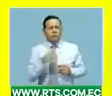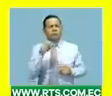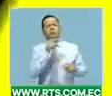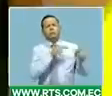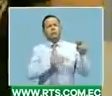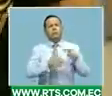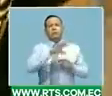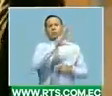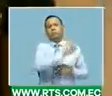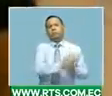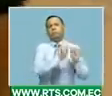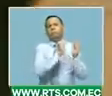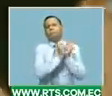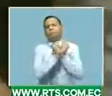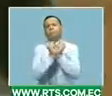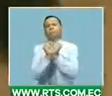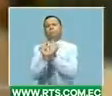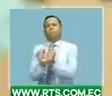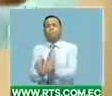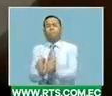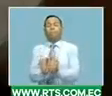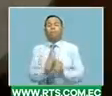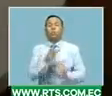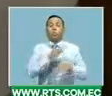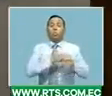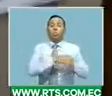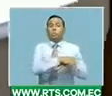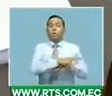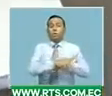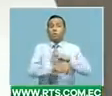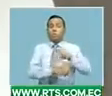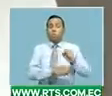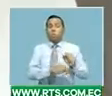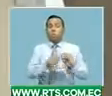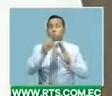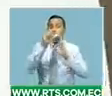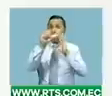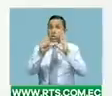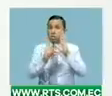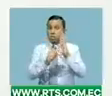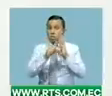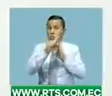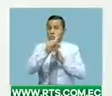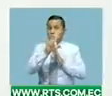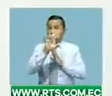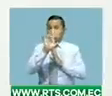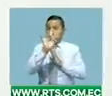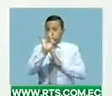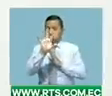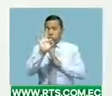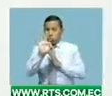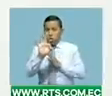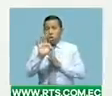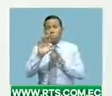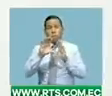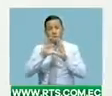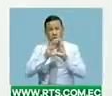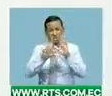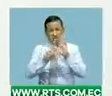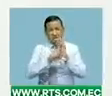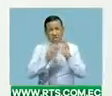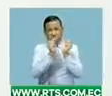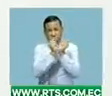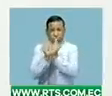procesados por el delito de robo agravado, penado según el artículo 189 del COIP, hasta